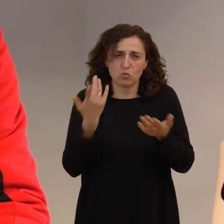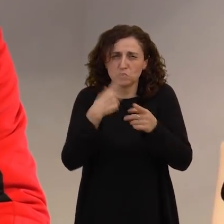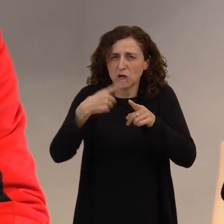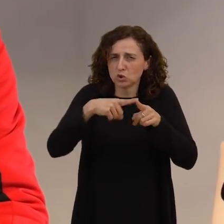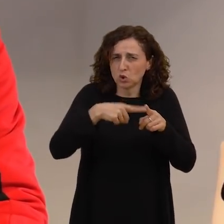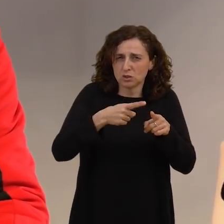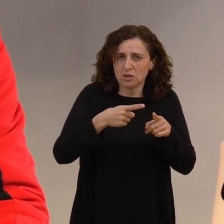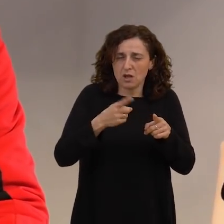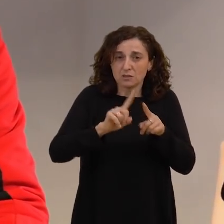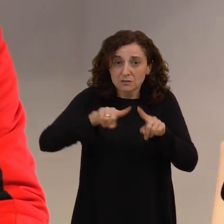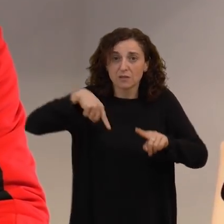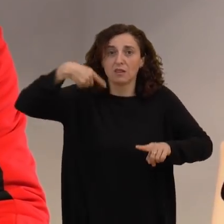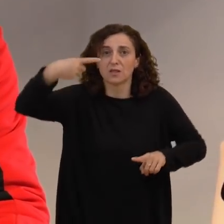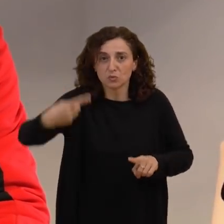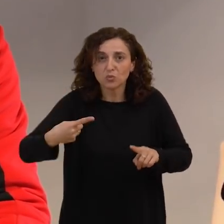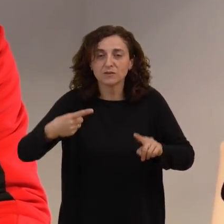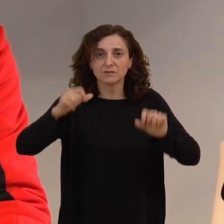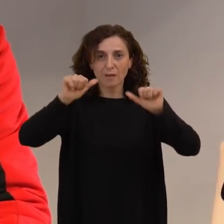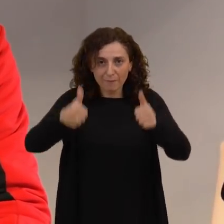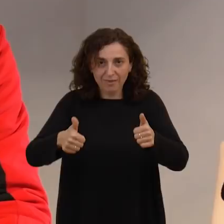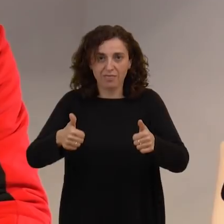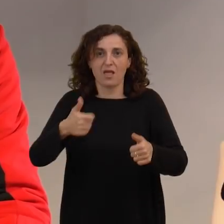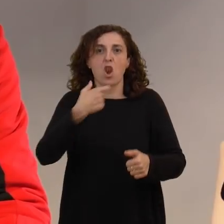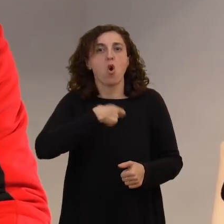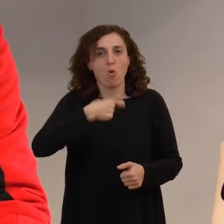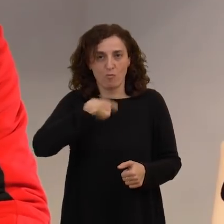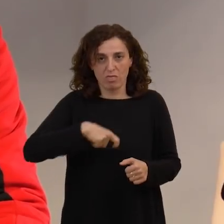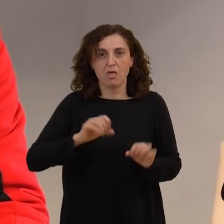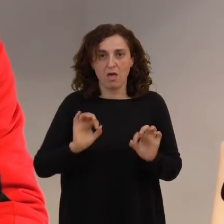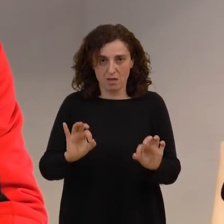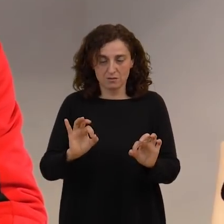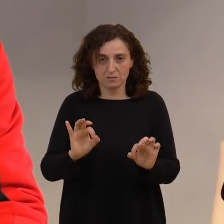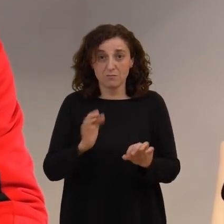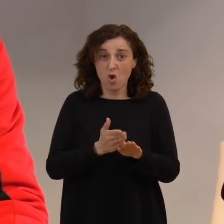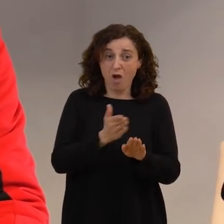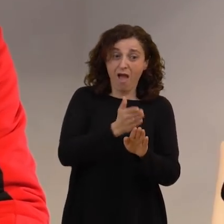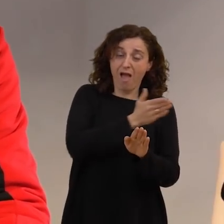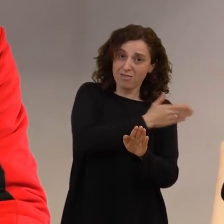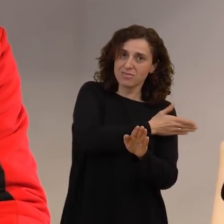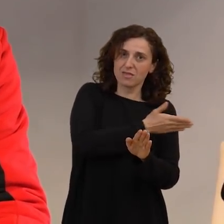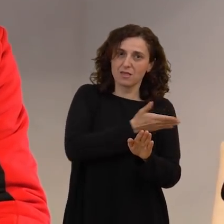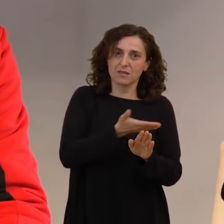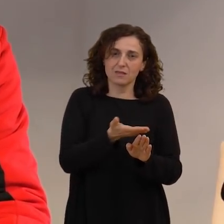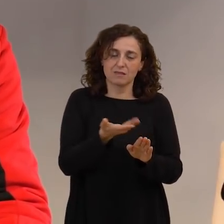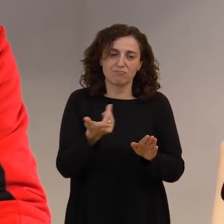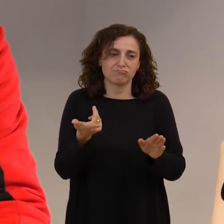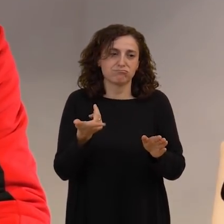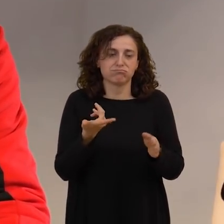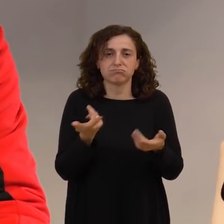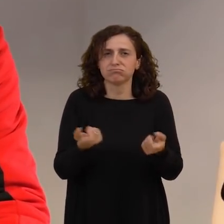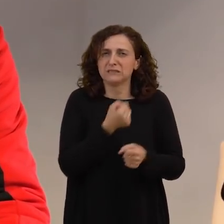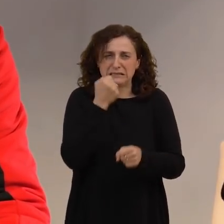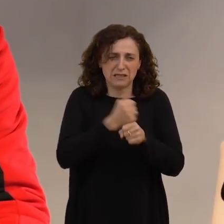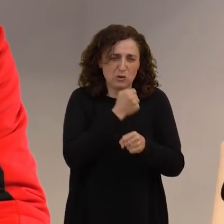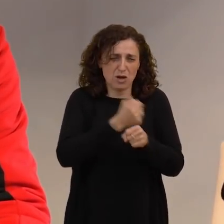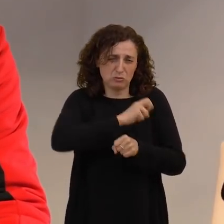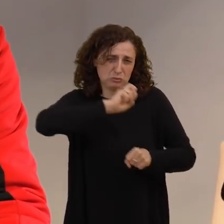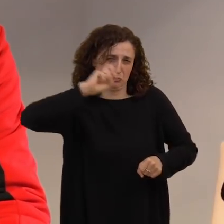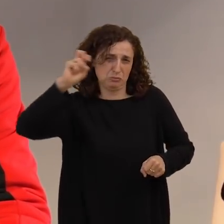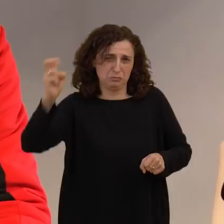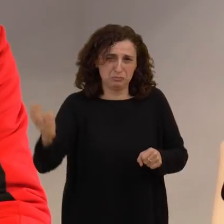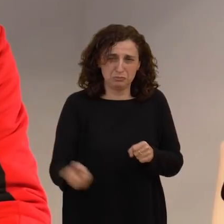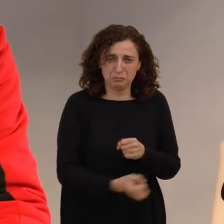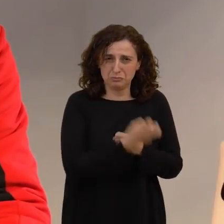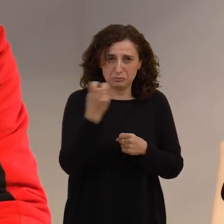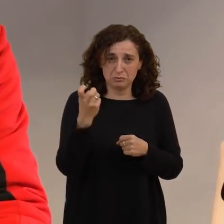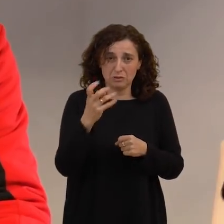muchísimas cosas hasta llegar a empezar con la verdadera que realmente que es la logopedia. pero anteriormente se les trabaja